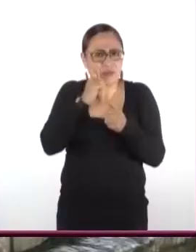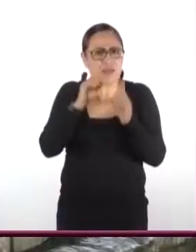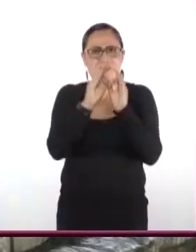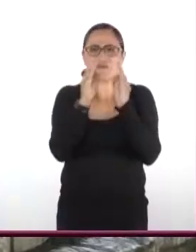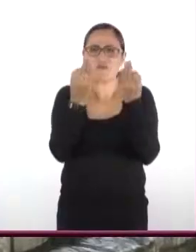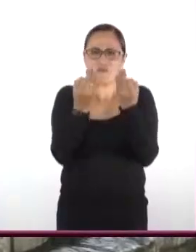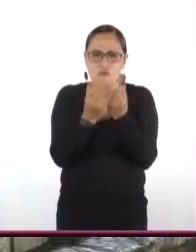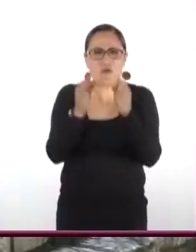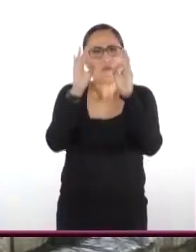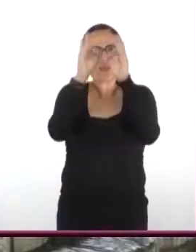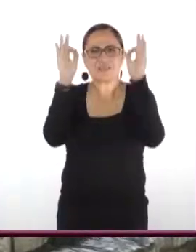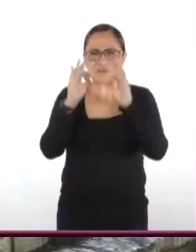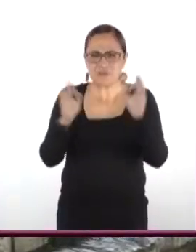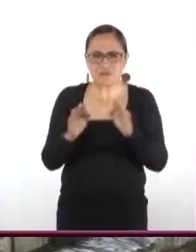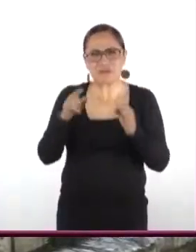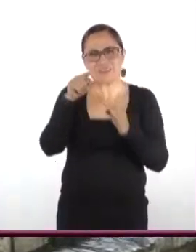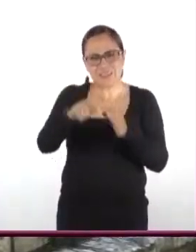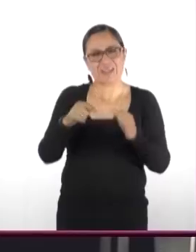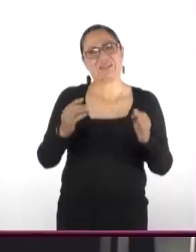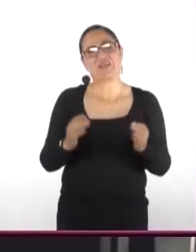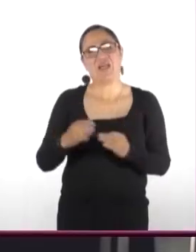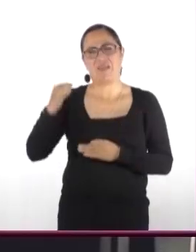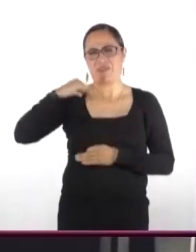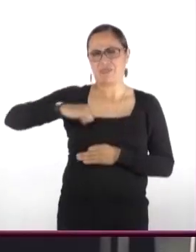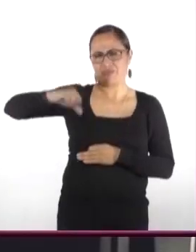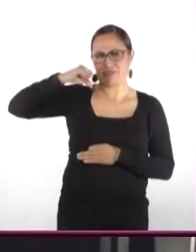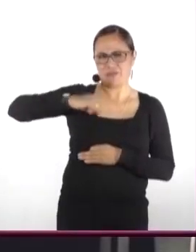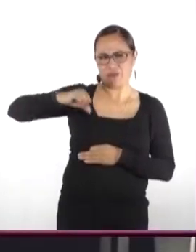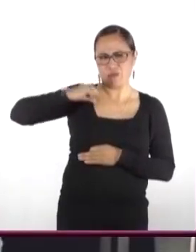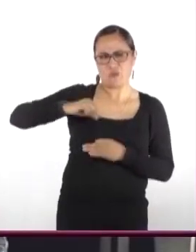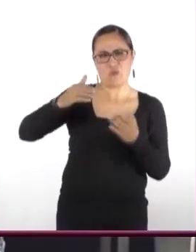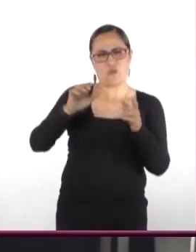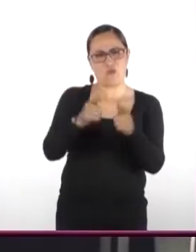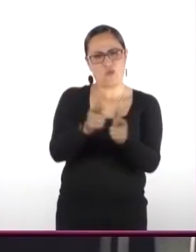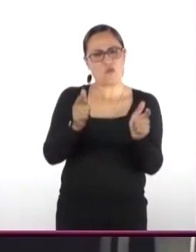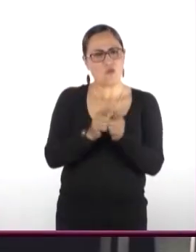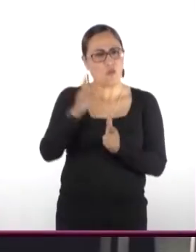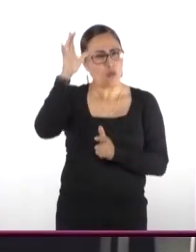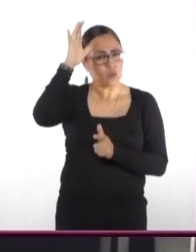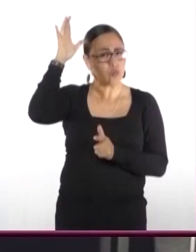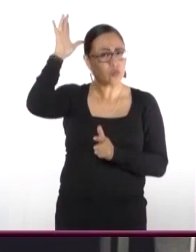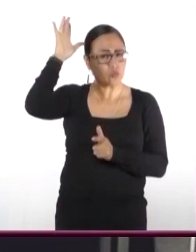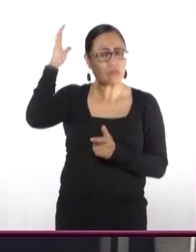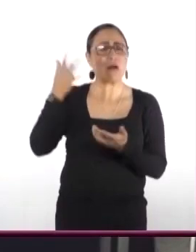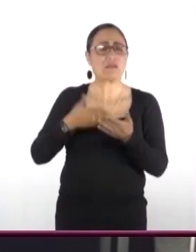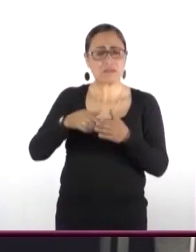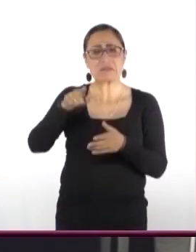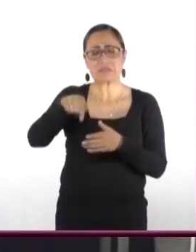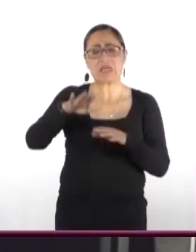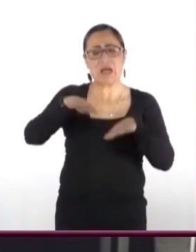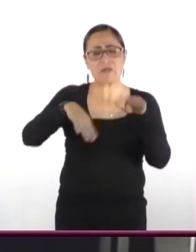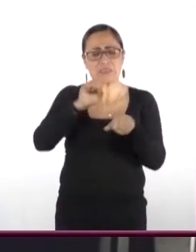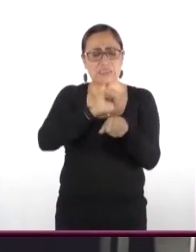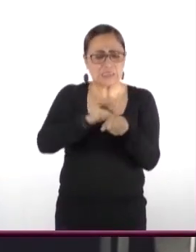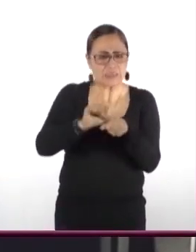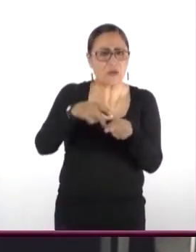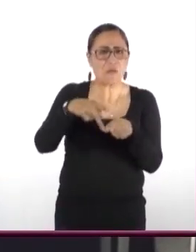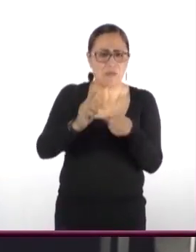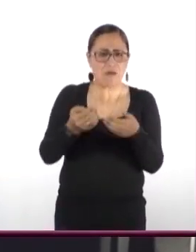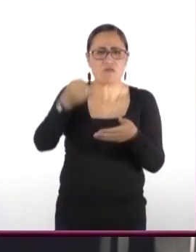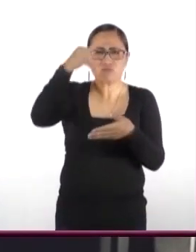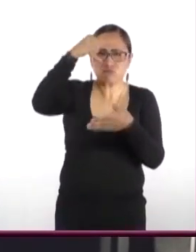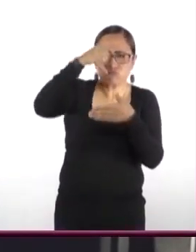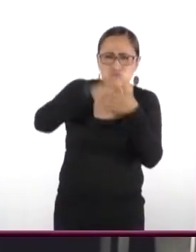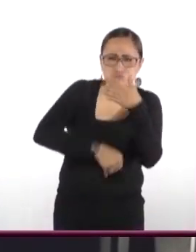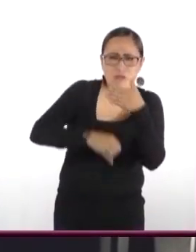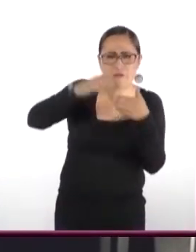de las formas y la geometría del arte prehispánico. Sí, así es esto. A veces hasta lo sencillo tiene profundas implicaciones, ¿no crees? Yo creo que